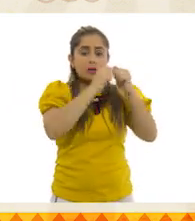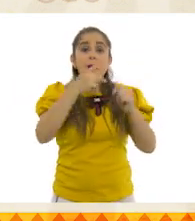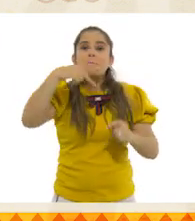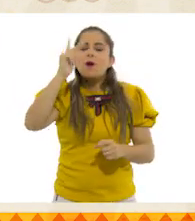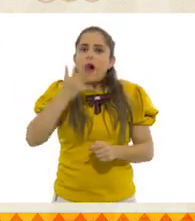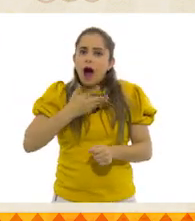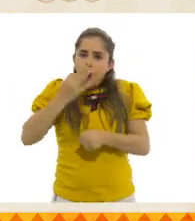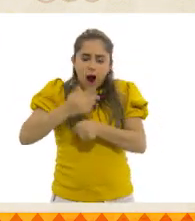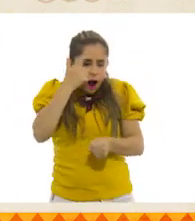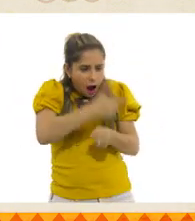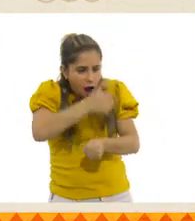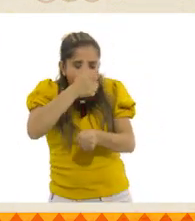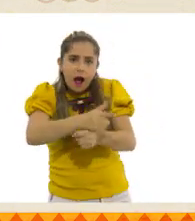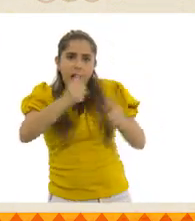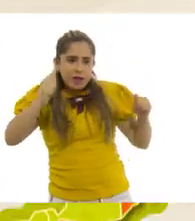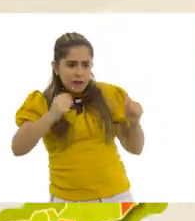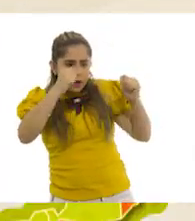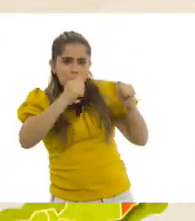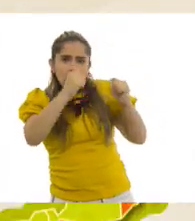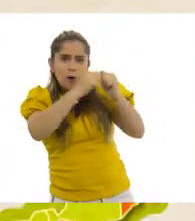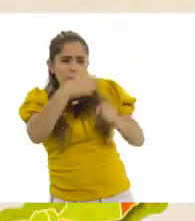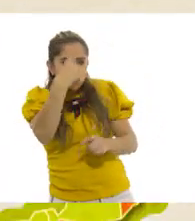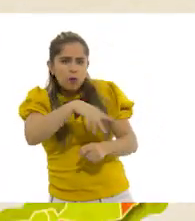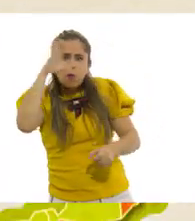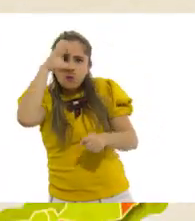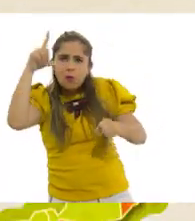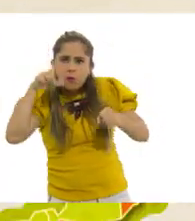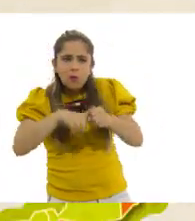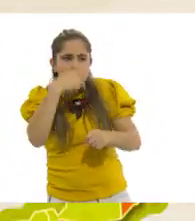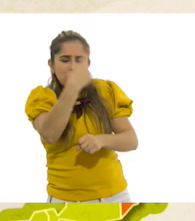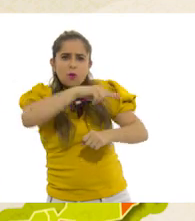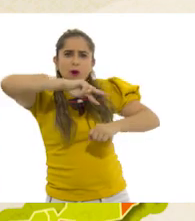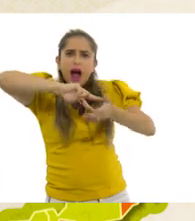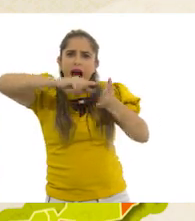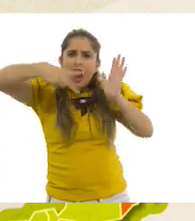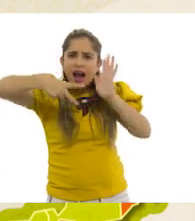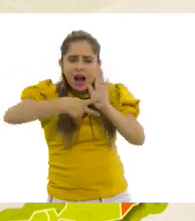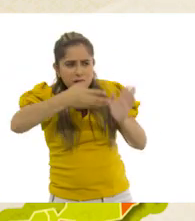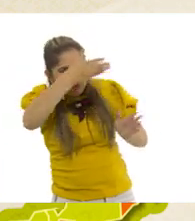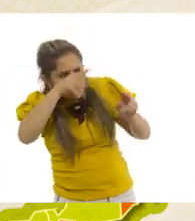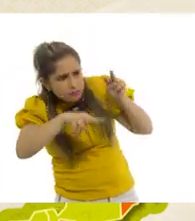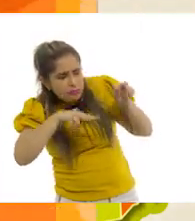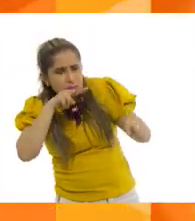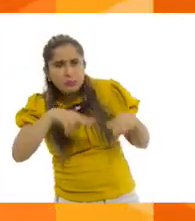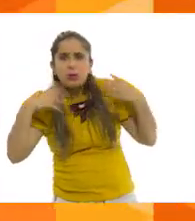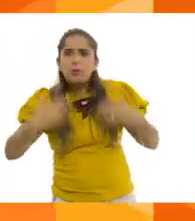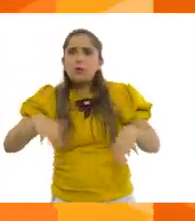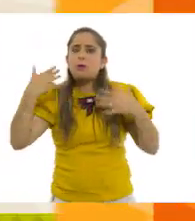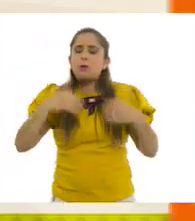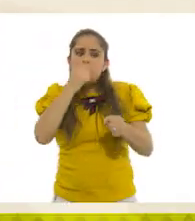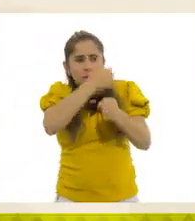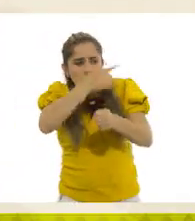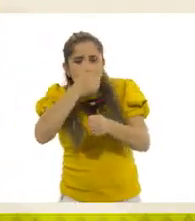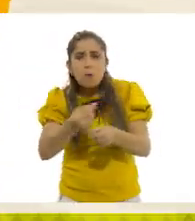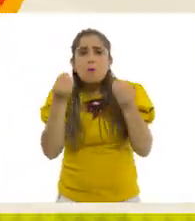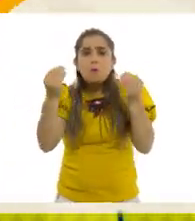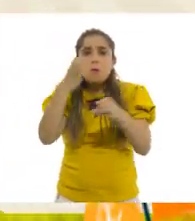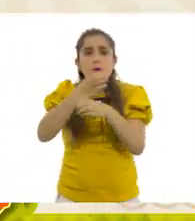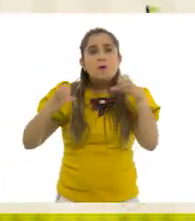acerca de su arquitectura y cultura. Veamos este reportaje para aprender más al respecto.